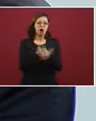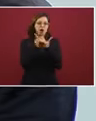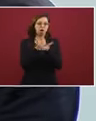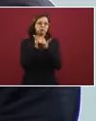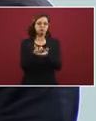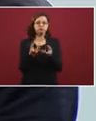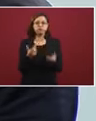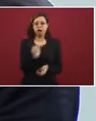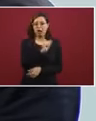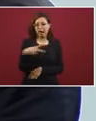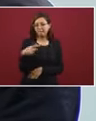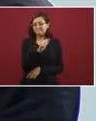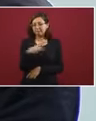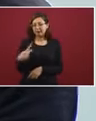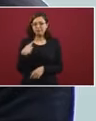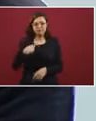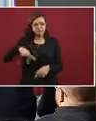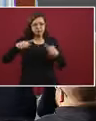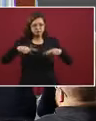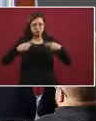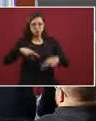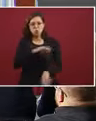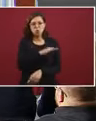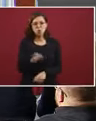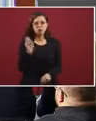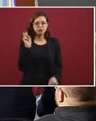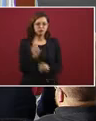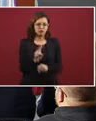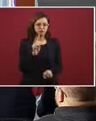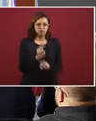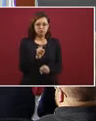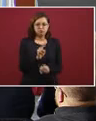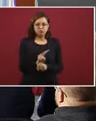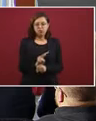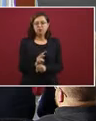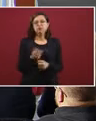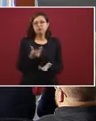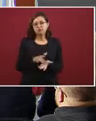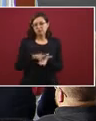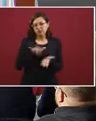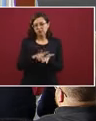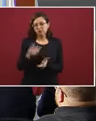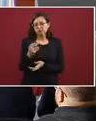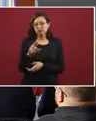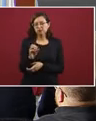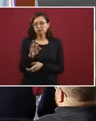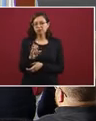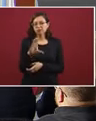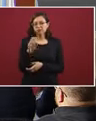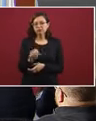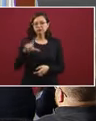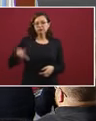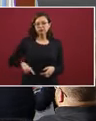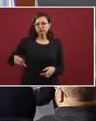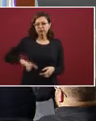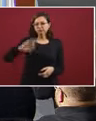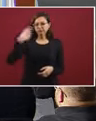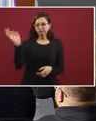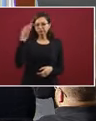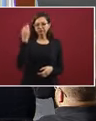con la app se vuelve de facto un verificador de la Profeco y del gobierno federal en este importante comercio de